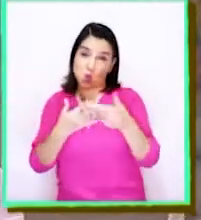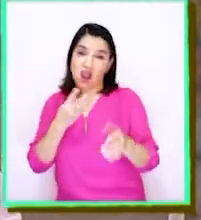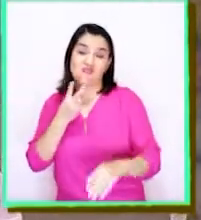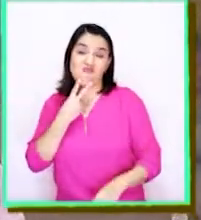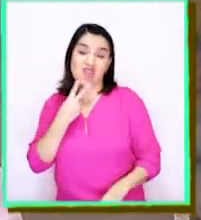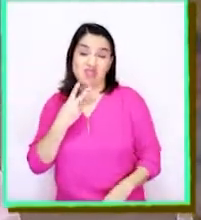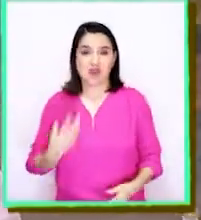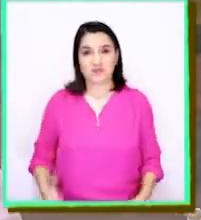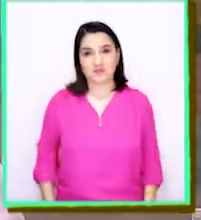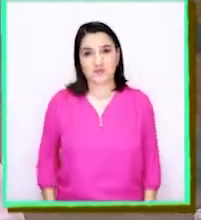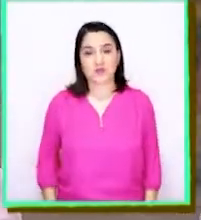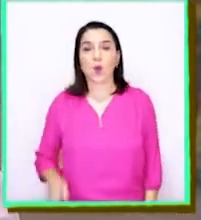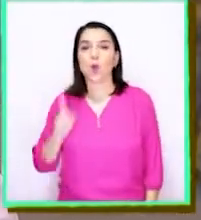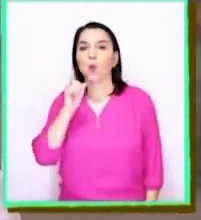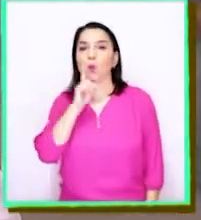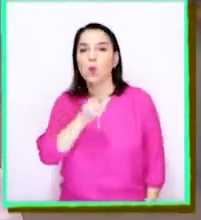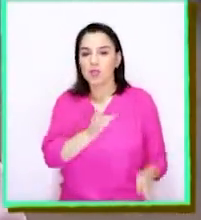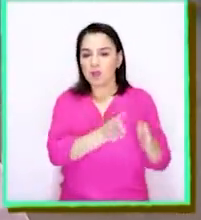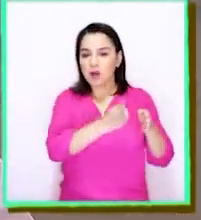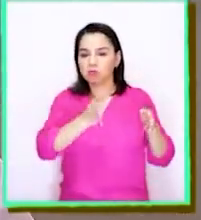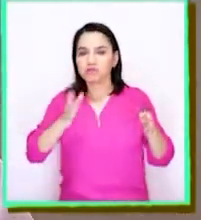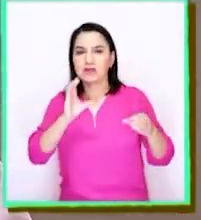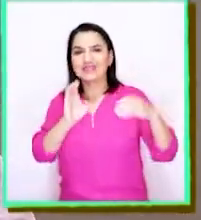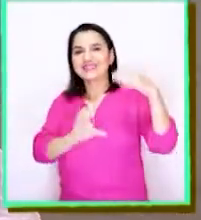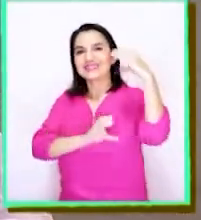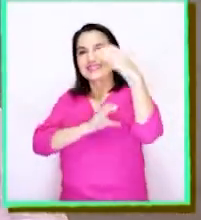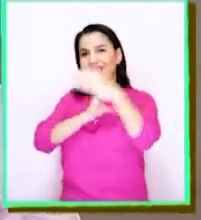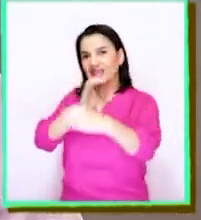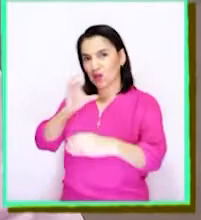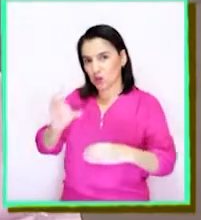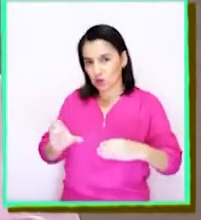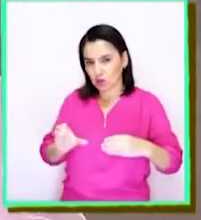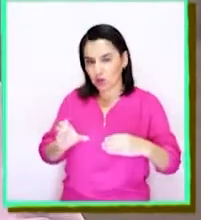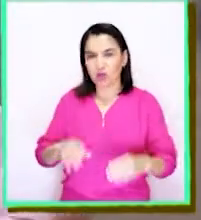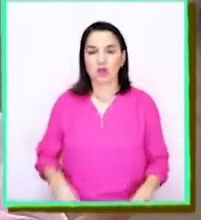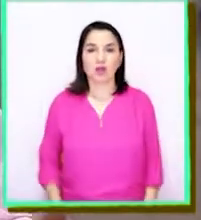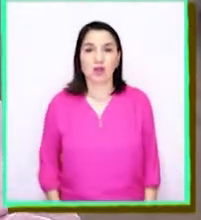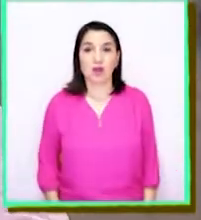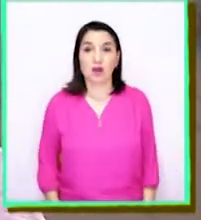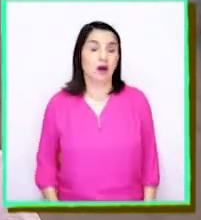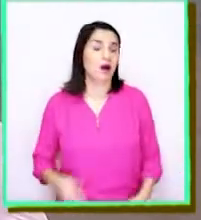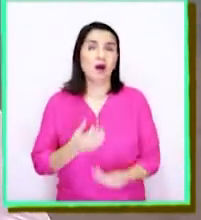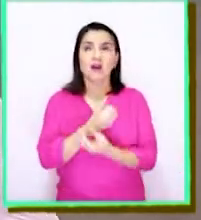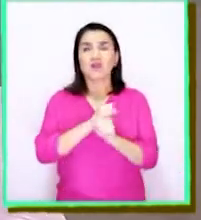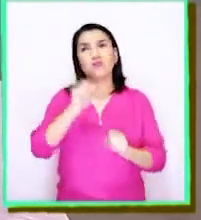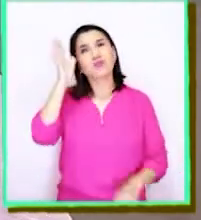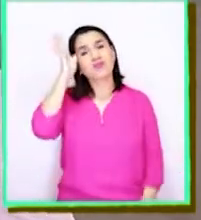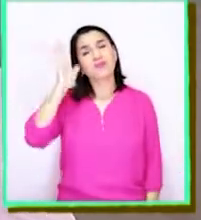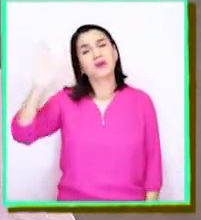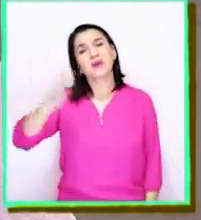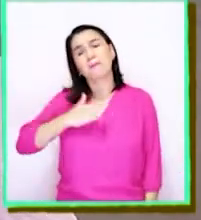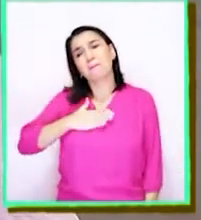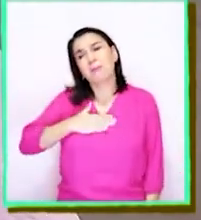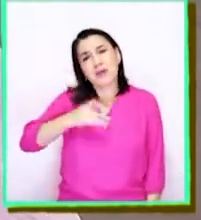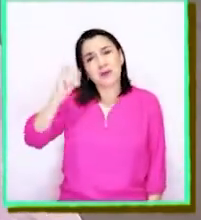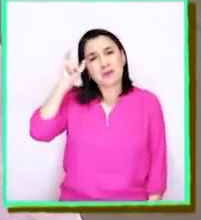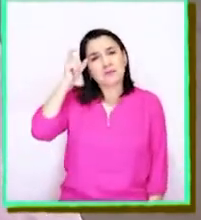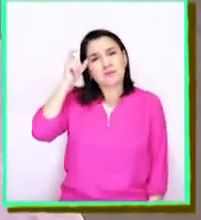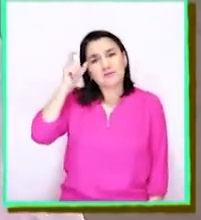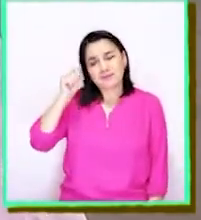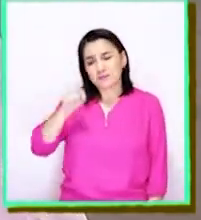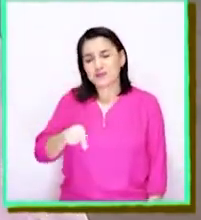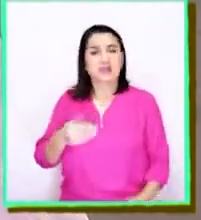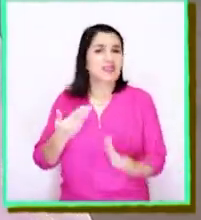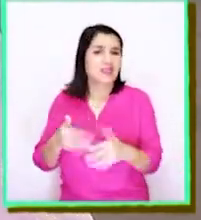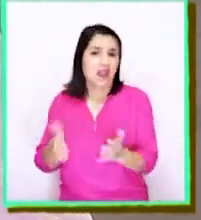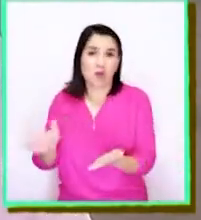vida. Esa es la última etapa del ciclo de vida. Ni siquiera puedo imaginar cuando a mi querida Delfina le llegue